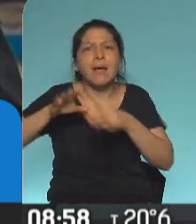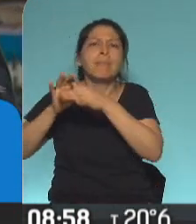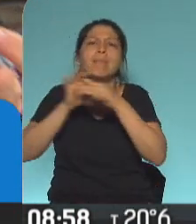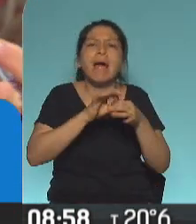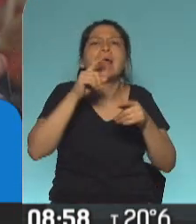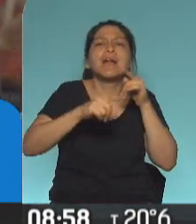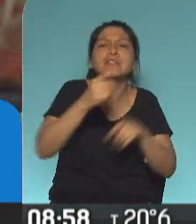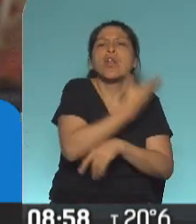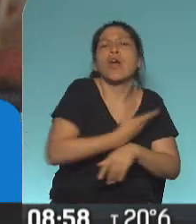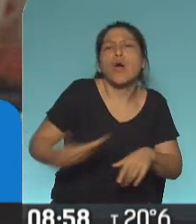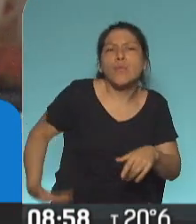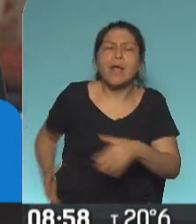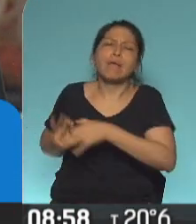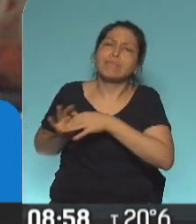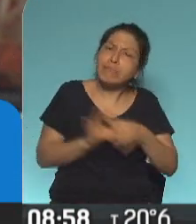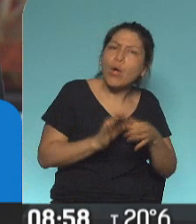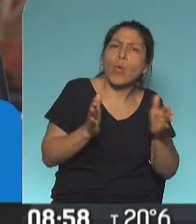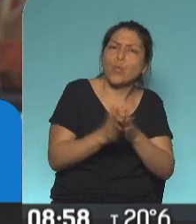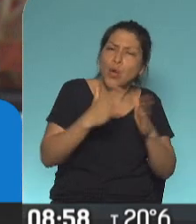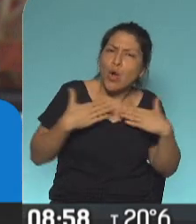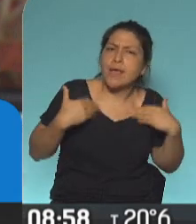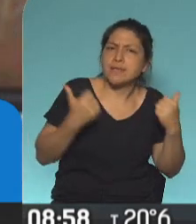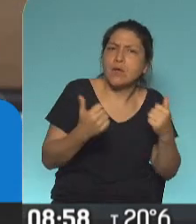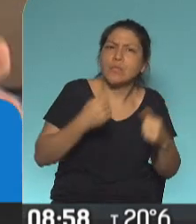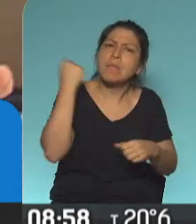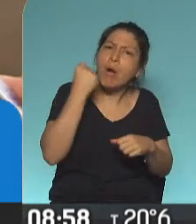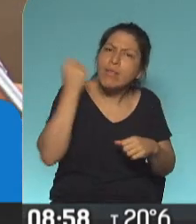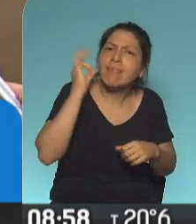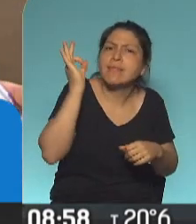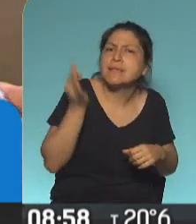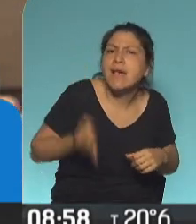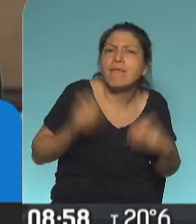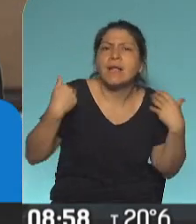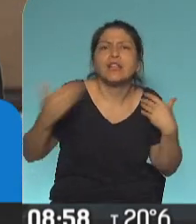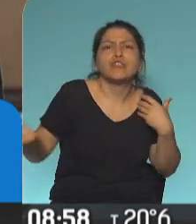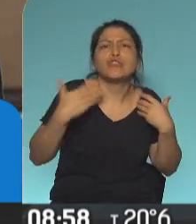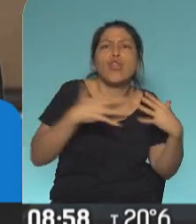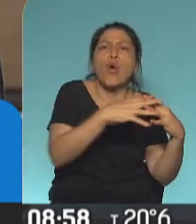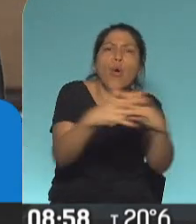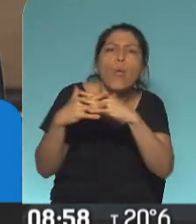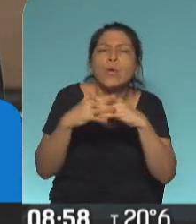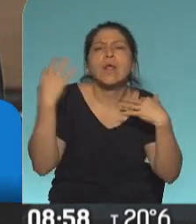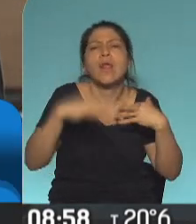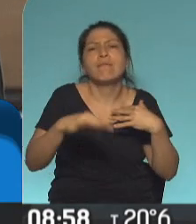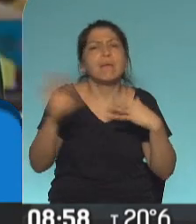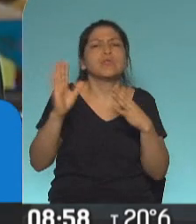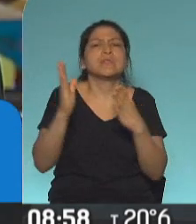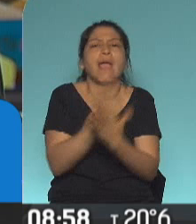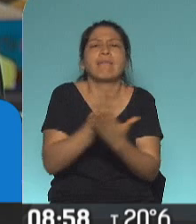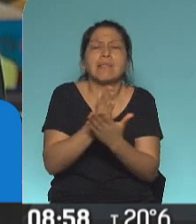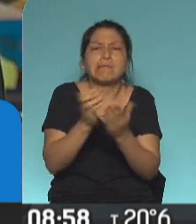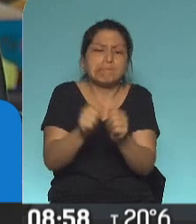comprometido con la salud al danés y unir y evitar la grieta sobre todo en un tema tan sensible como la